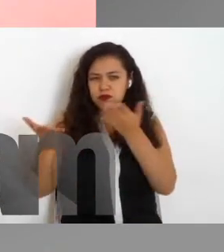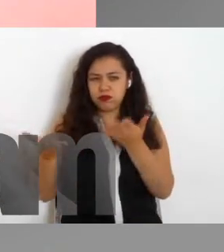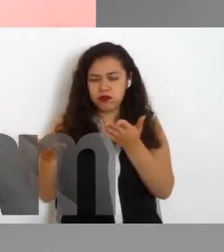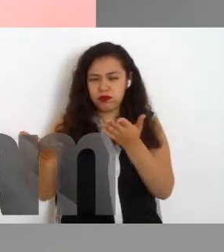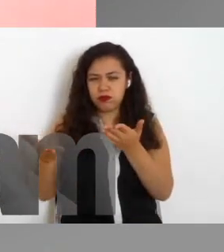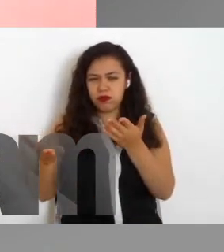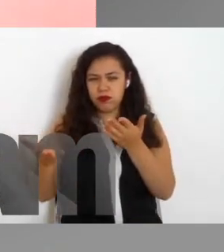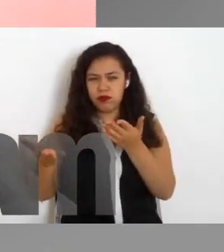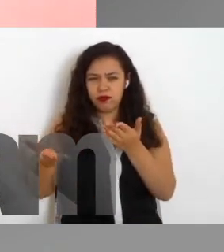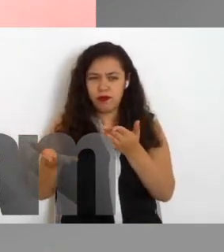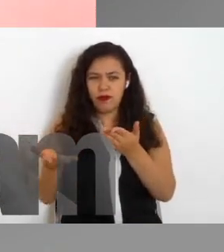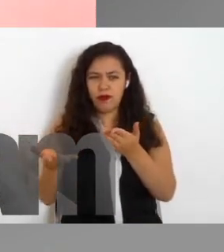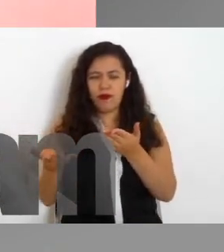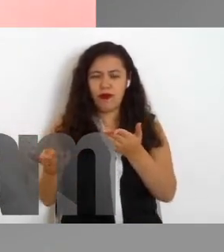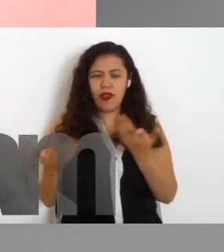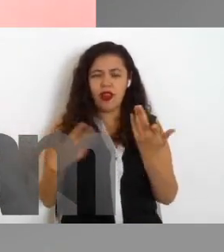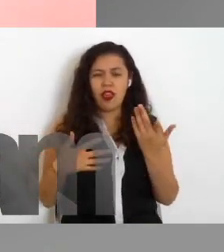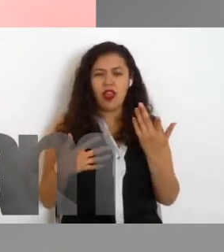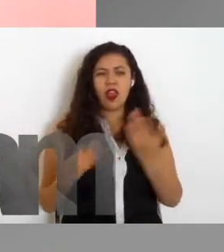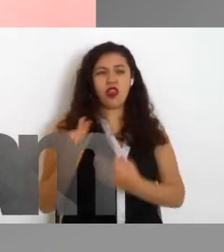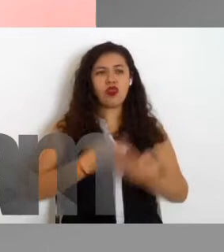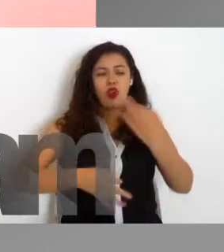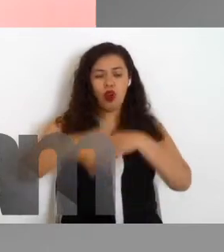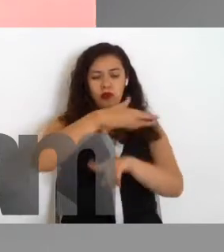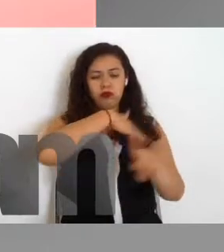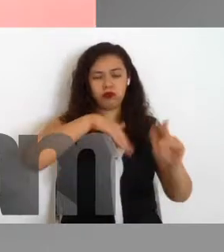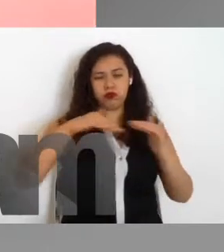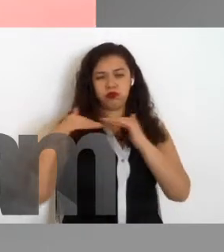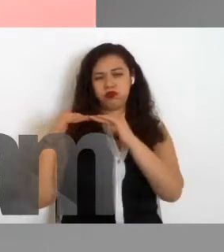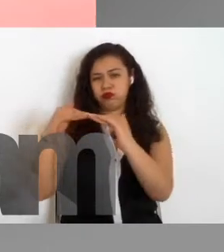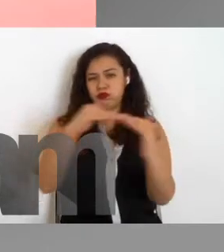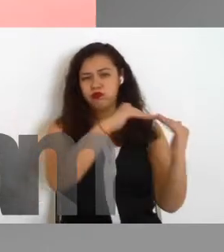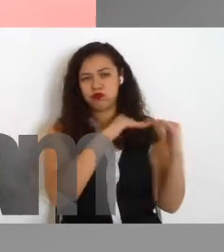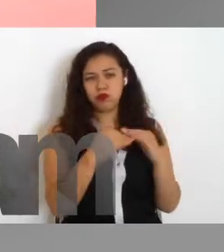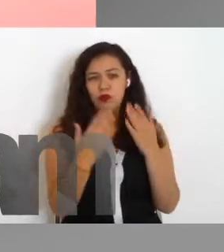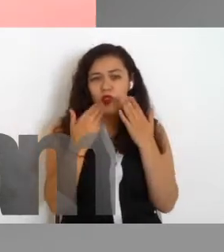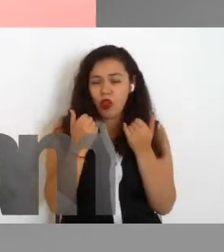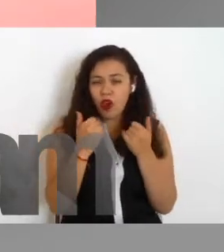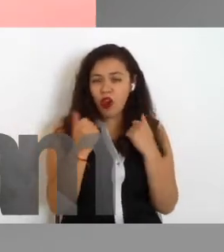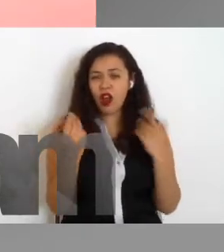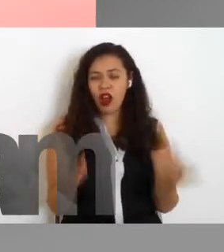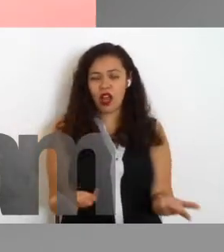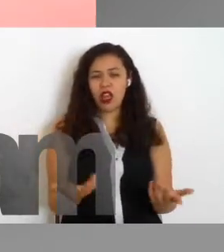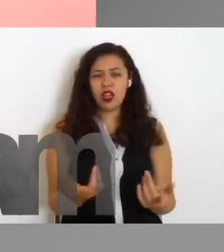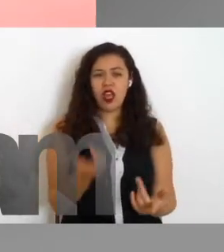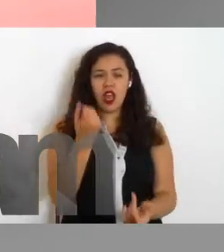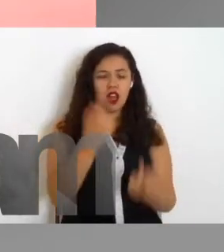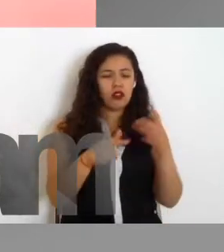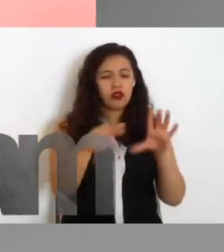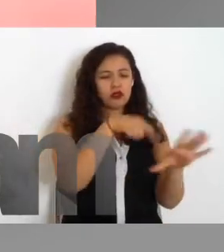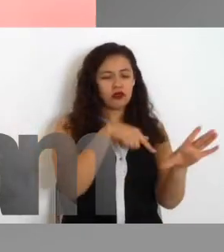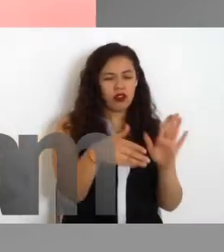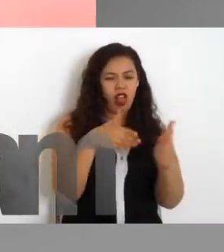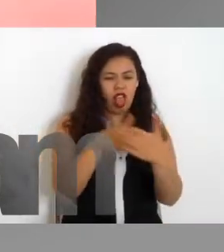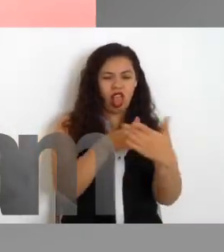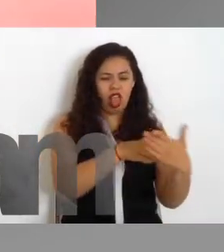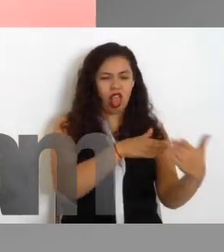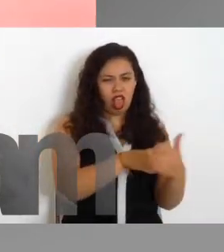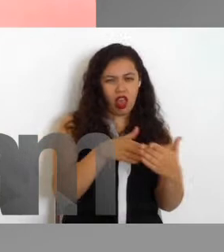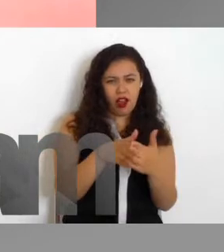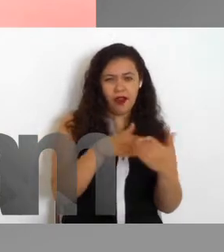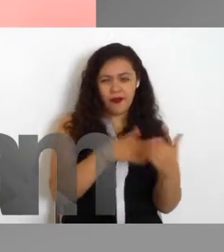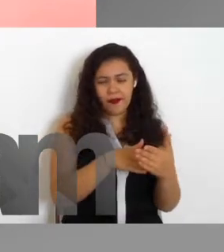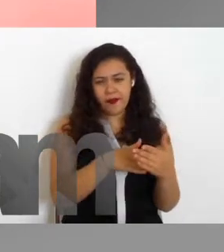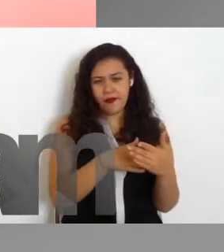no tenemos un entorno igualitario o equitativo, ¿no? Vamos construyéndole barreras a unos y no nada más desde la autoadscripción a